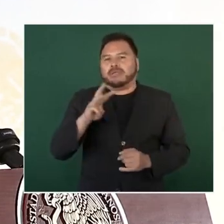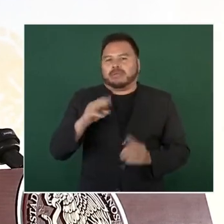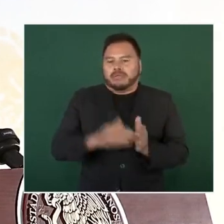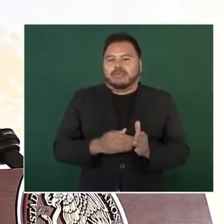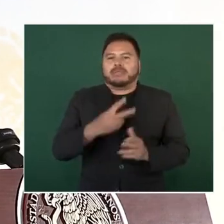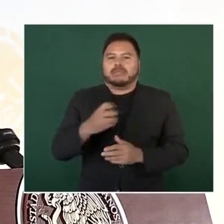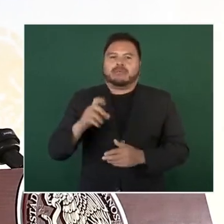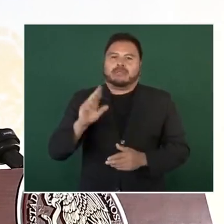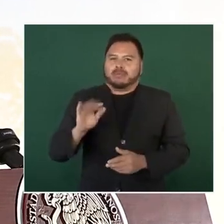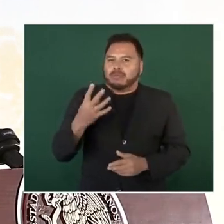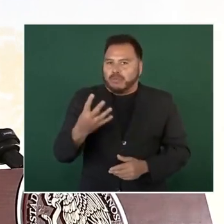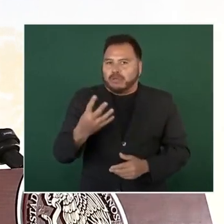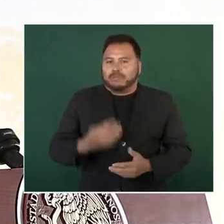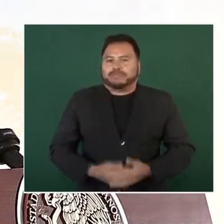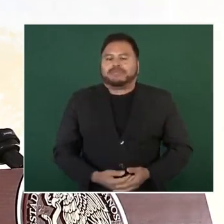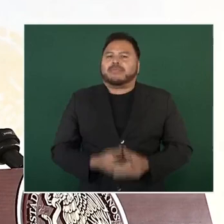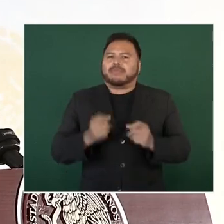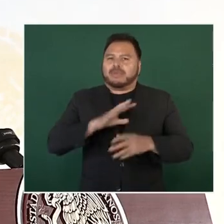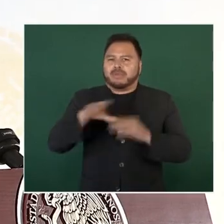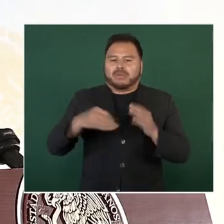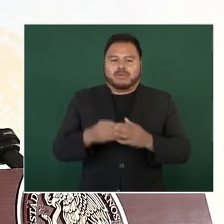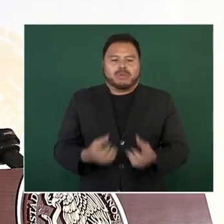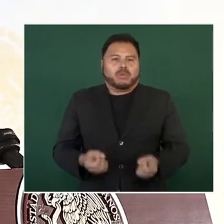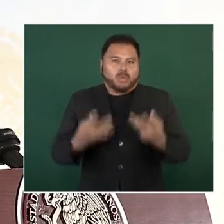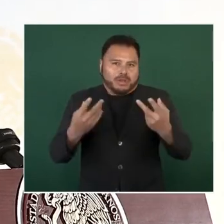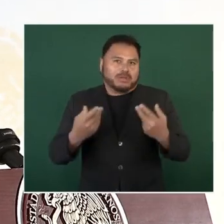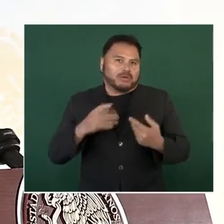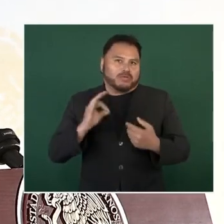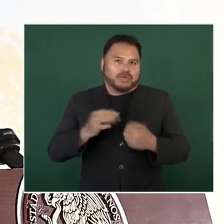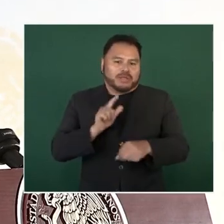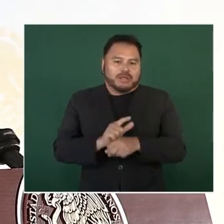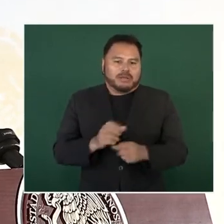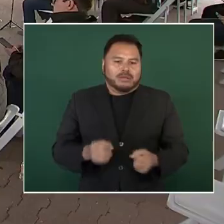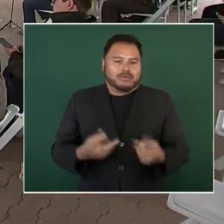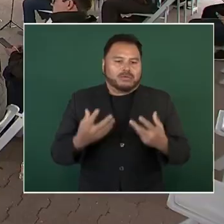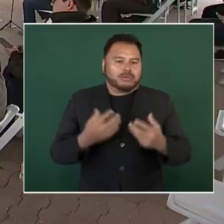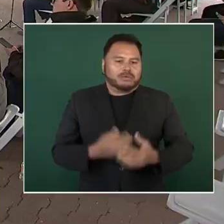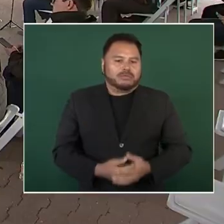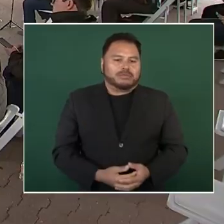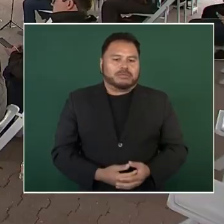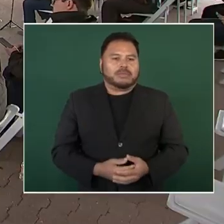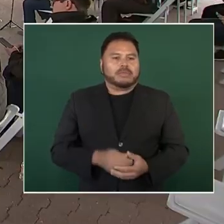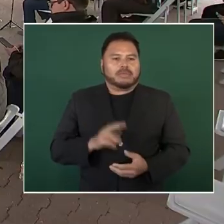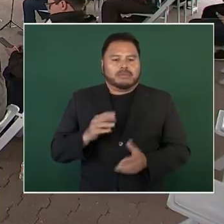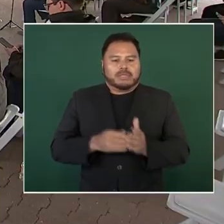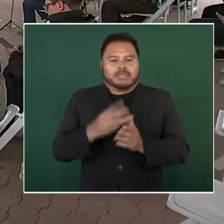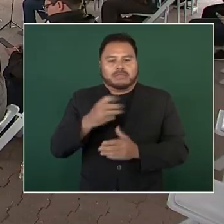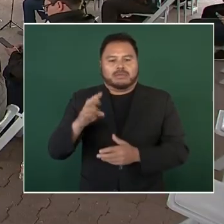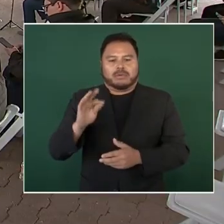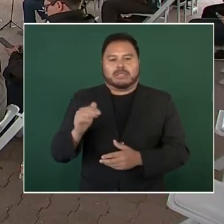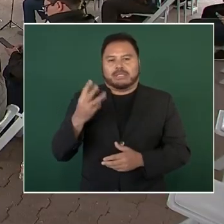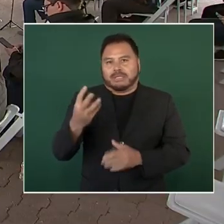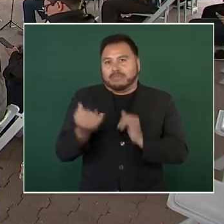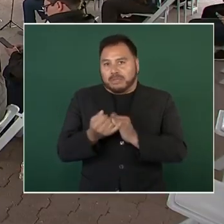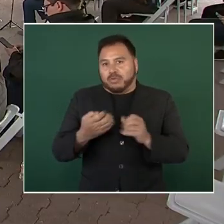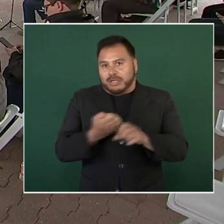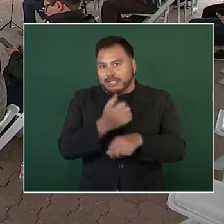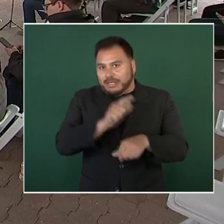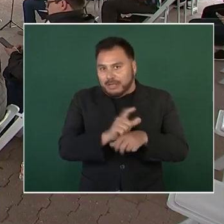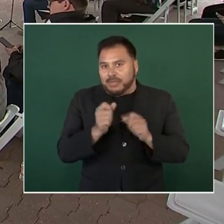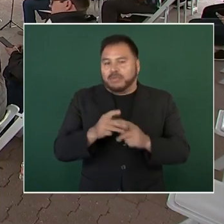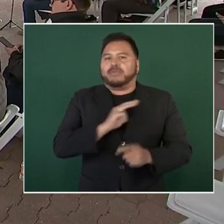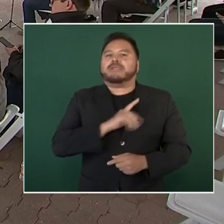3.654. Hacen un total de fuerzas federales de 9.343, que sumados a las estatales y